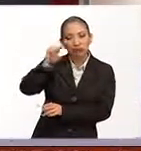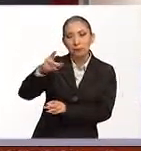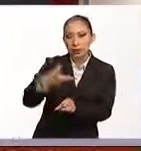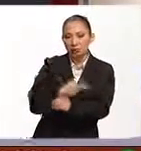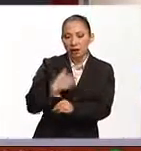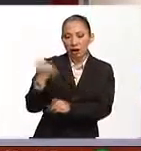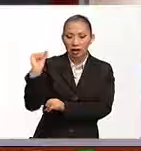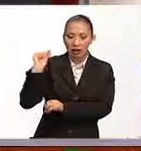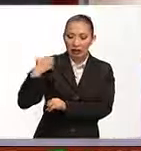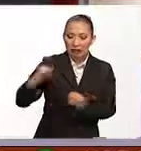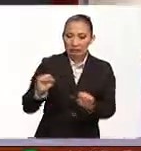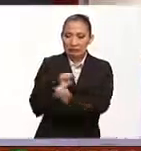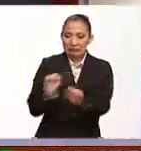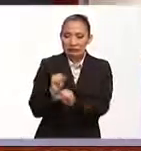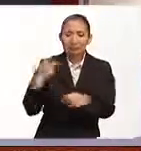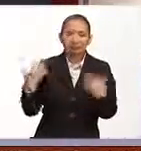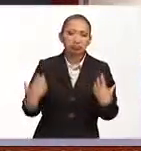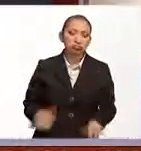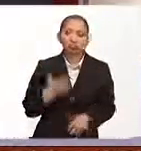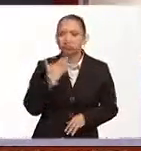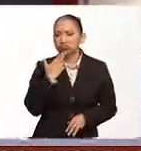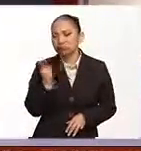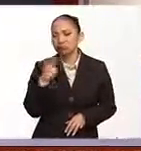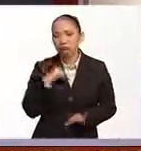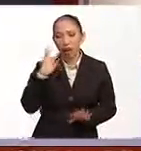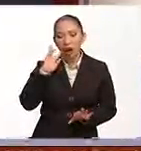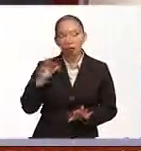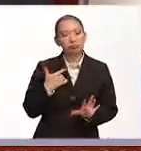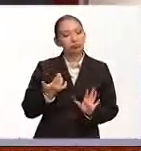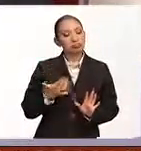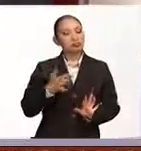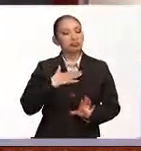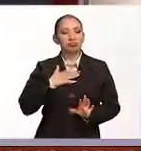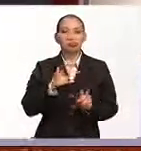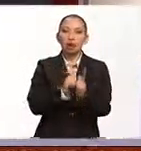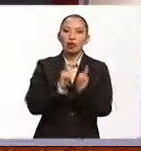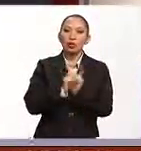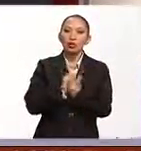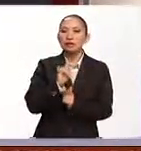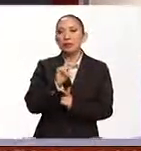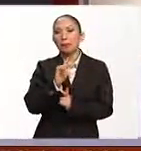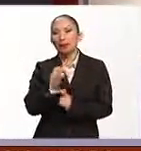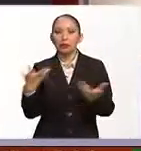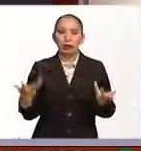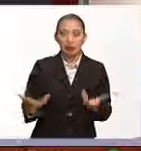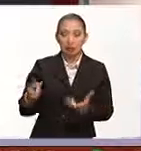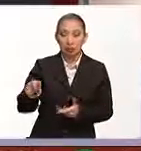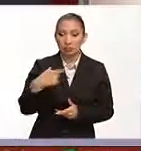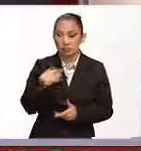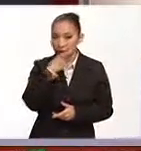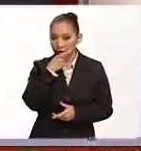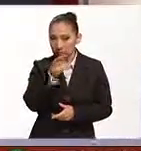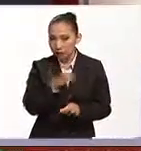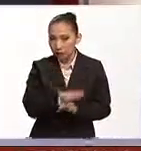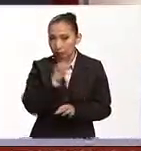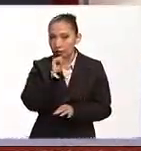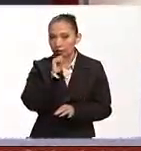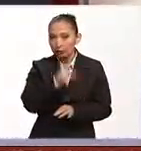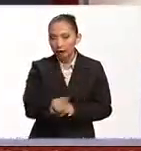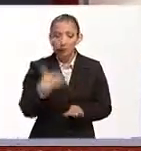con un atentado terrorista que al parecer ya fue registrado por el Estado Islámico. Y es que vale la pena hacer esta mención porque